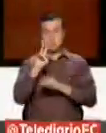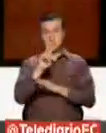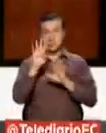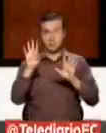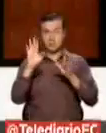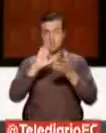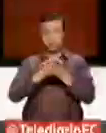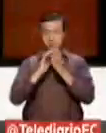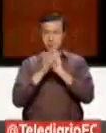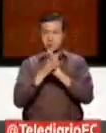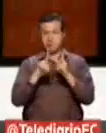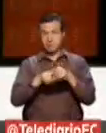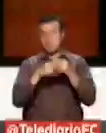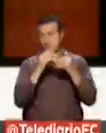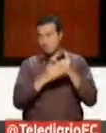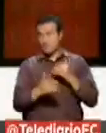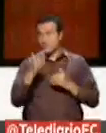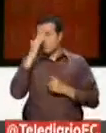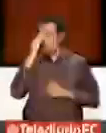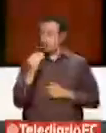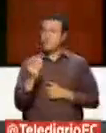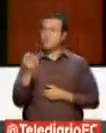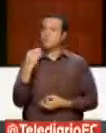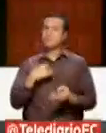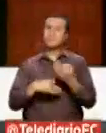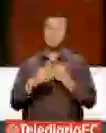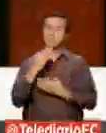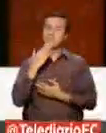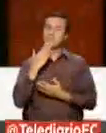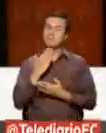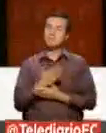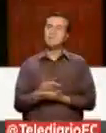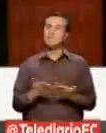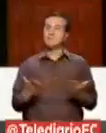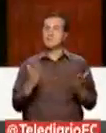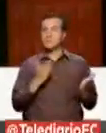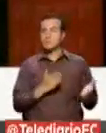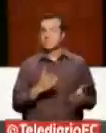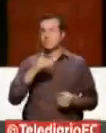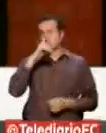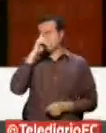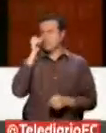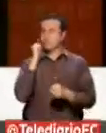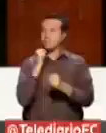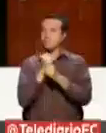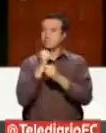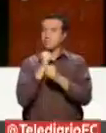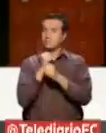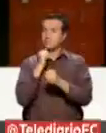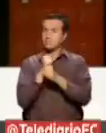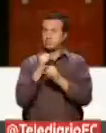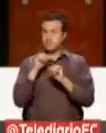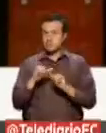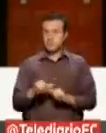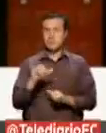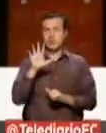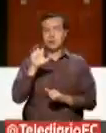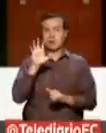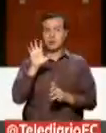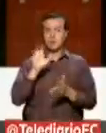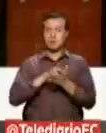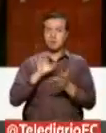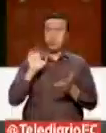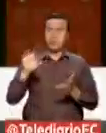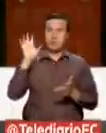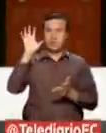de noviembre. Muy buenos días, Fabricio. Cuéntanos un poco cómo se está trabajando para poder llegar a 15 provincias